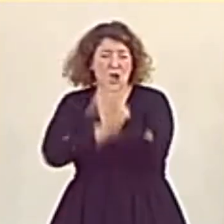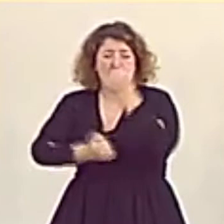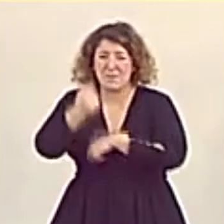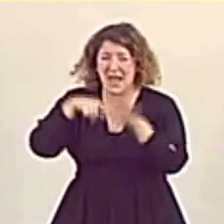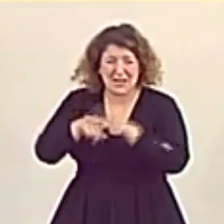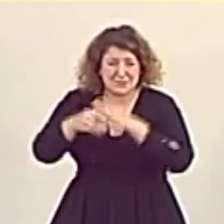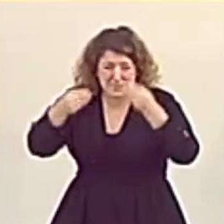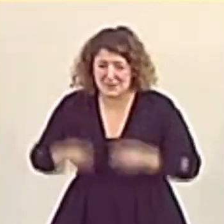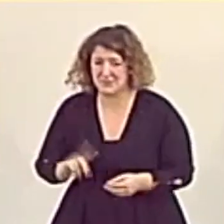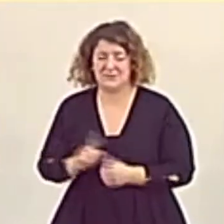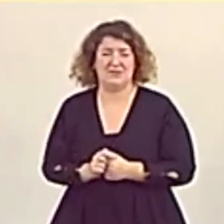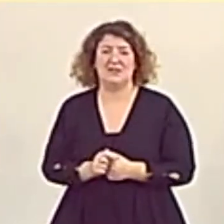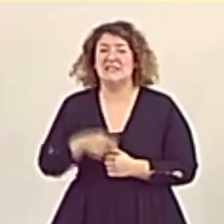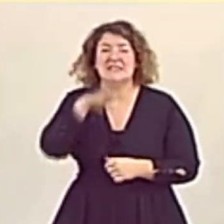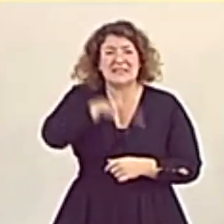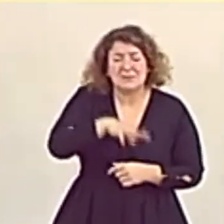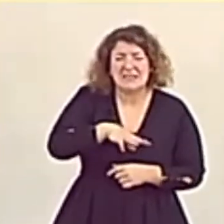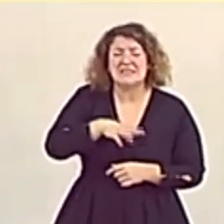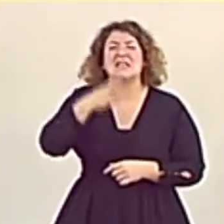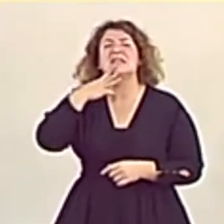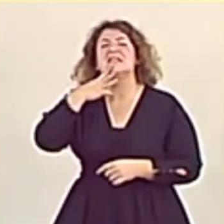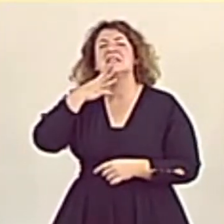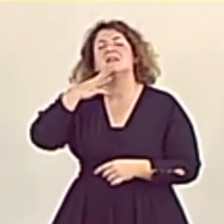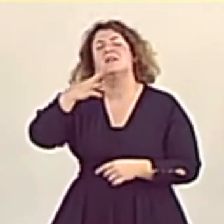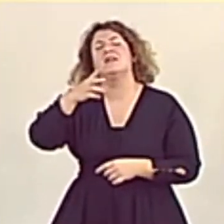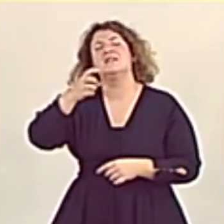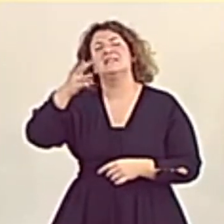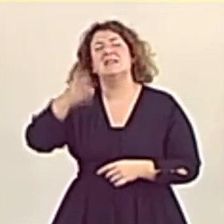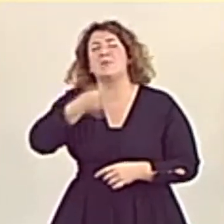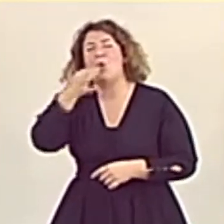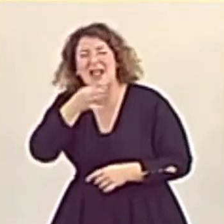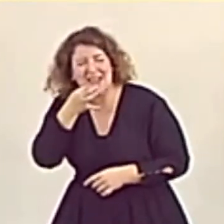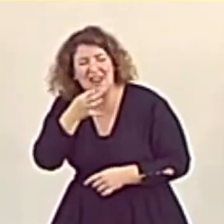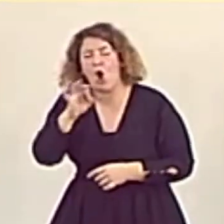tres tardes, ni en tres meses, ni en tres legislaturas, señorías.